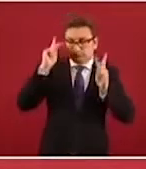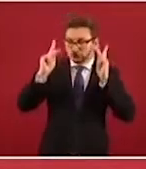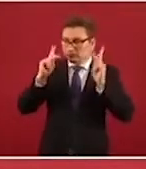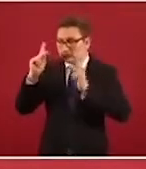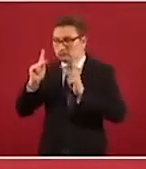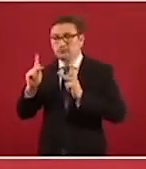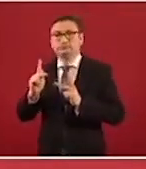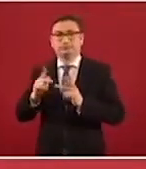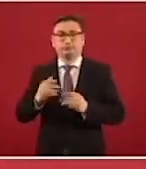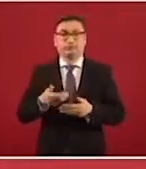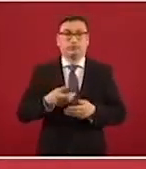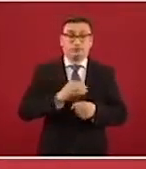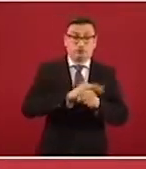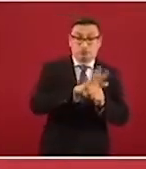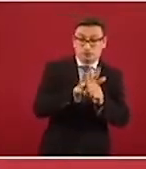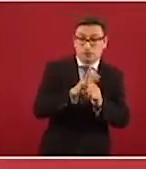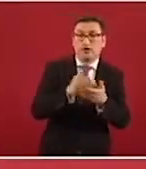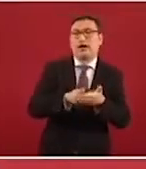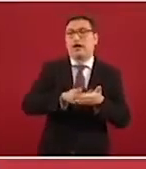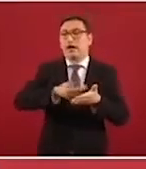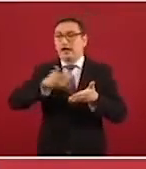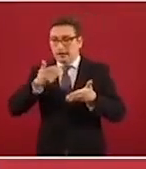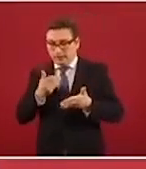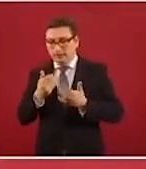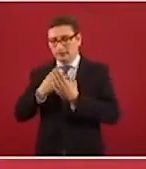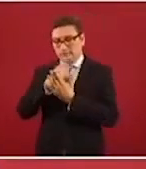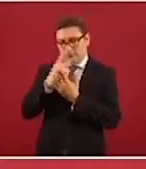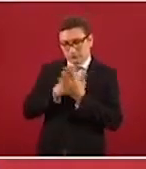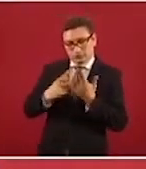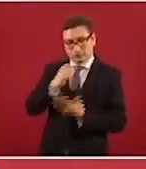Antes del coronavirus, ya habíamos definido el plan de salud.